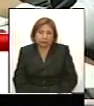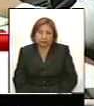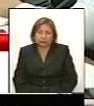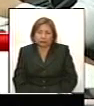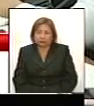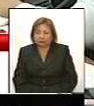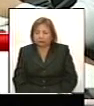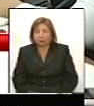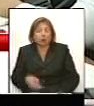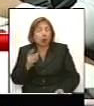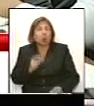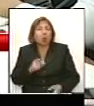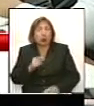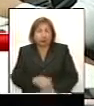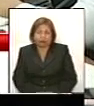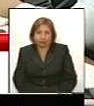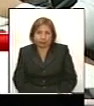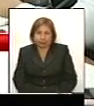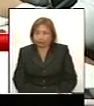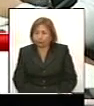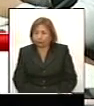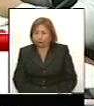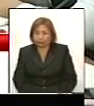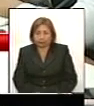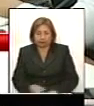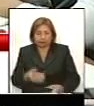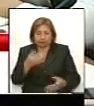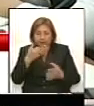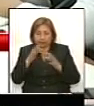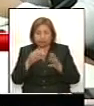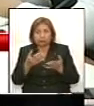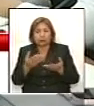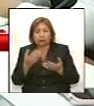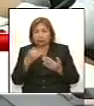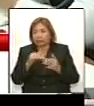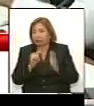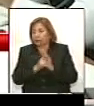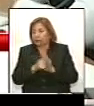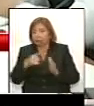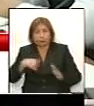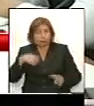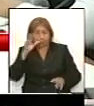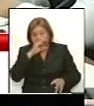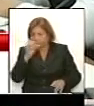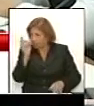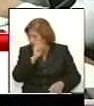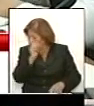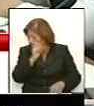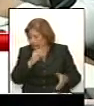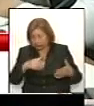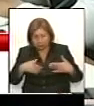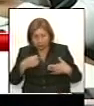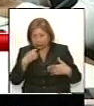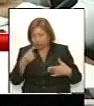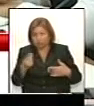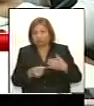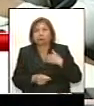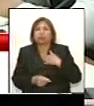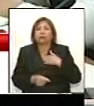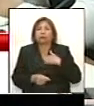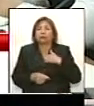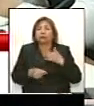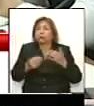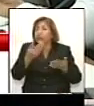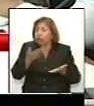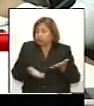o los usuarios de los correos que yo estoy buscando? No lo puedo hacer porque lógicamente no está acá,